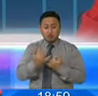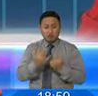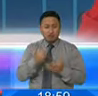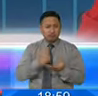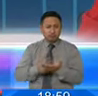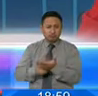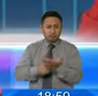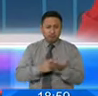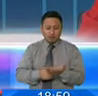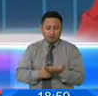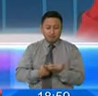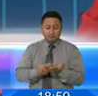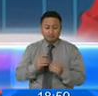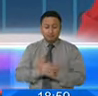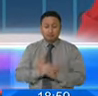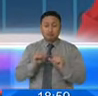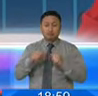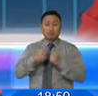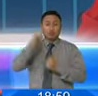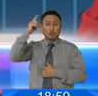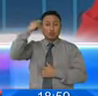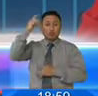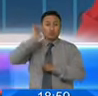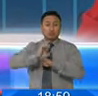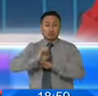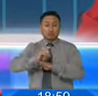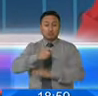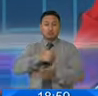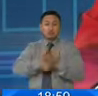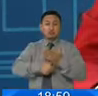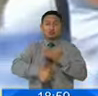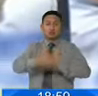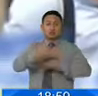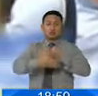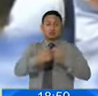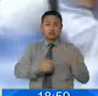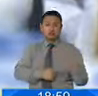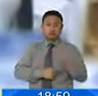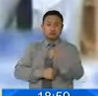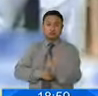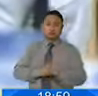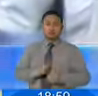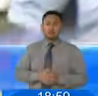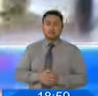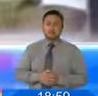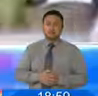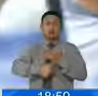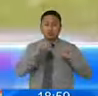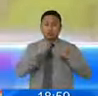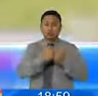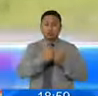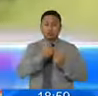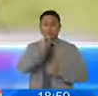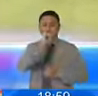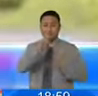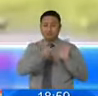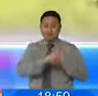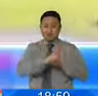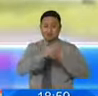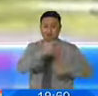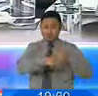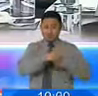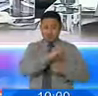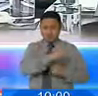y la contraparte por el lado del gobierno ecuatoriano será el ministerio de justicia desde el régimen se ha cortado todo áreas sin arcos